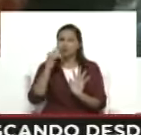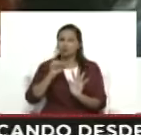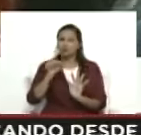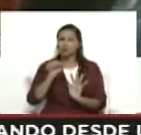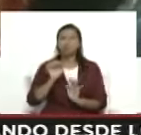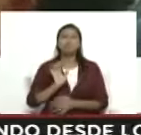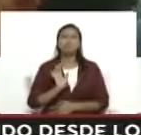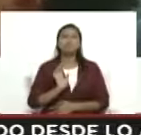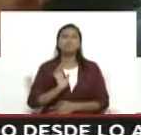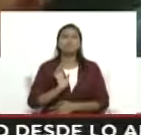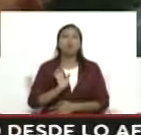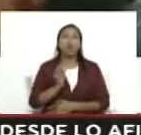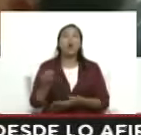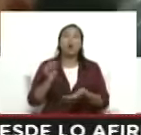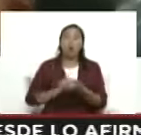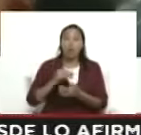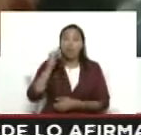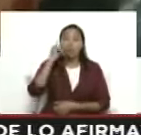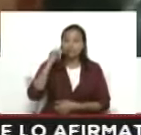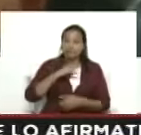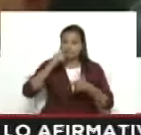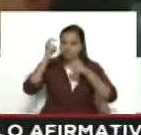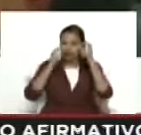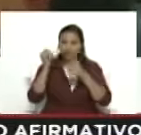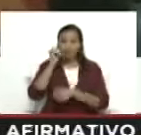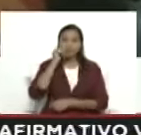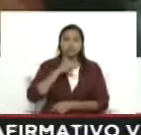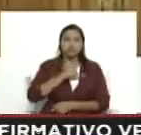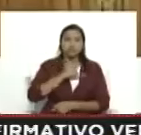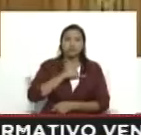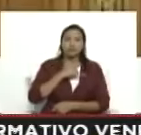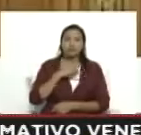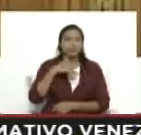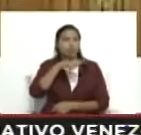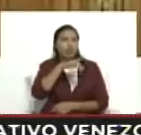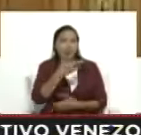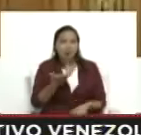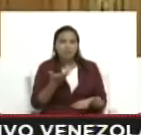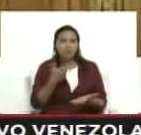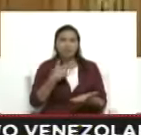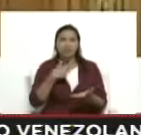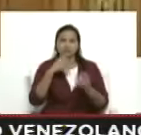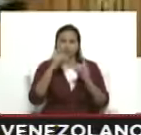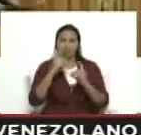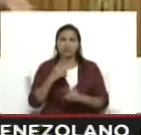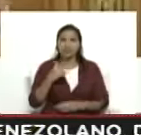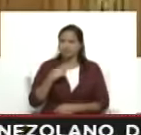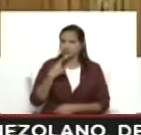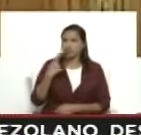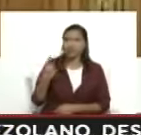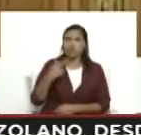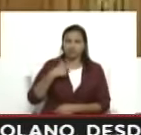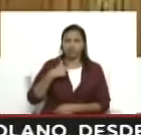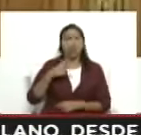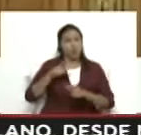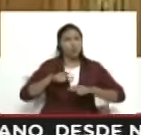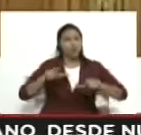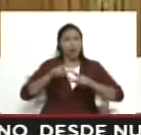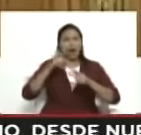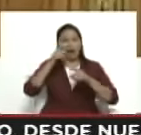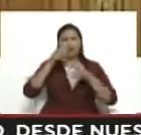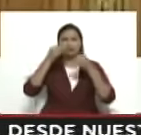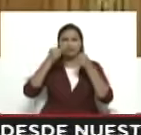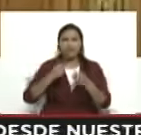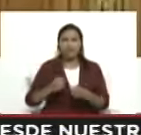Él me vuelve a llamar y me dice, bueno, tomé la decisión, ¿dónde estás tú? Y le dije, estoy en un lugar seguro. Me dice,